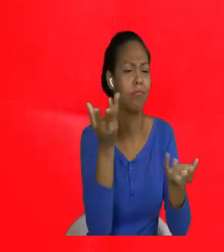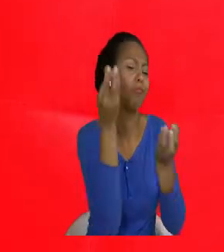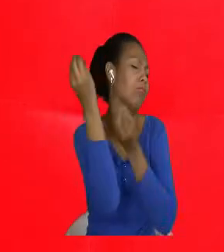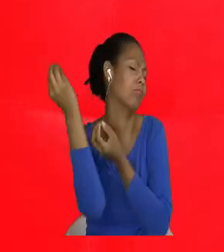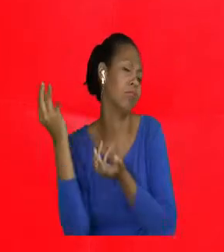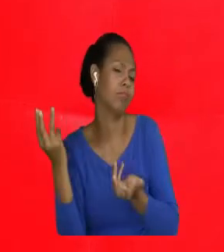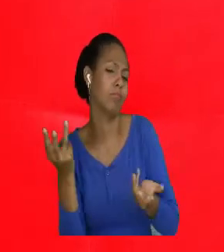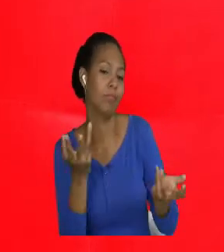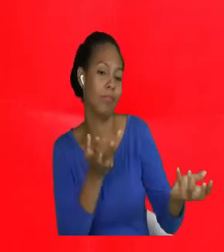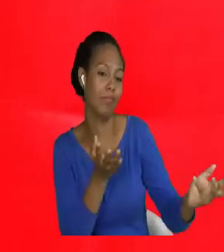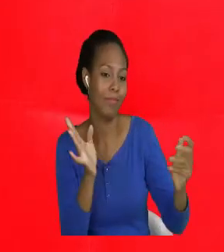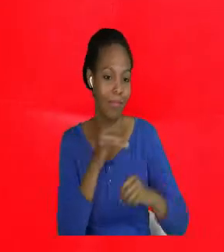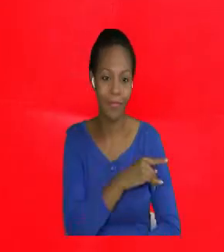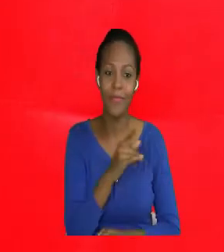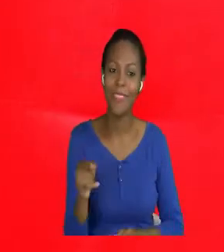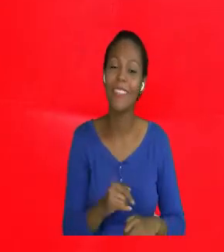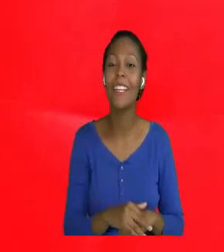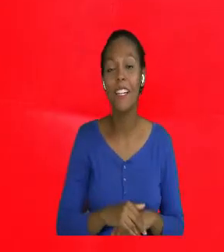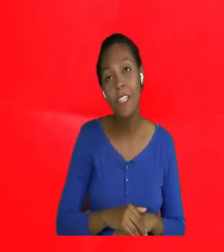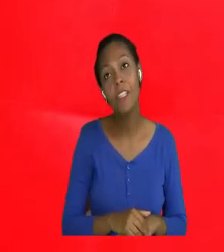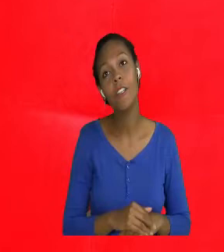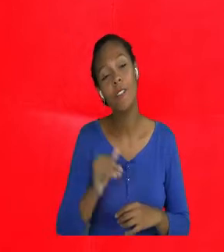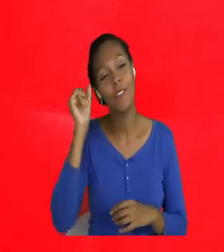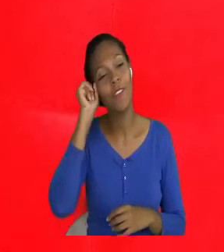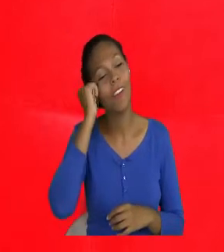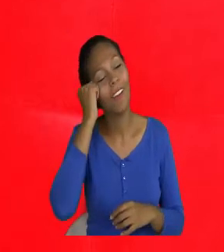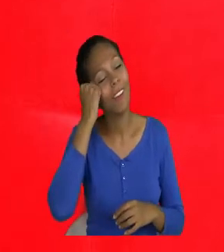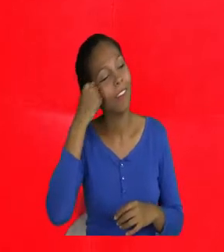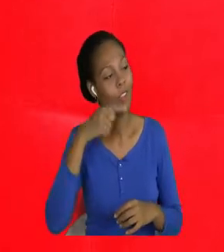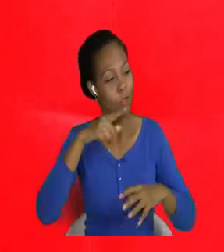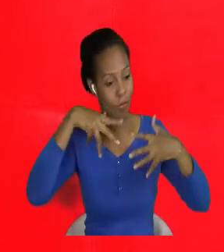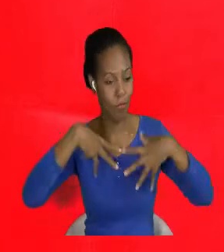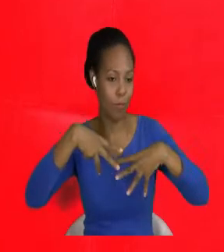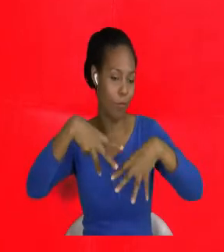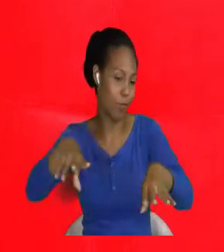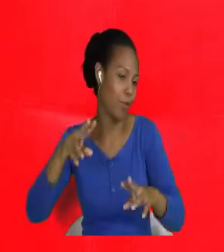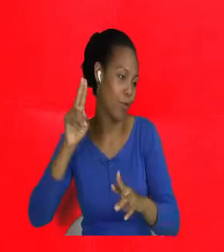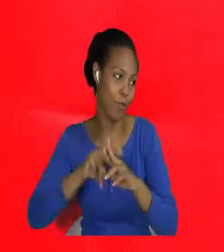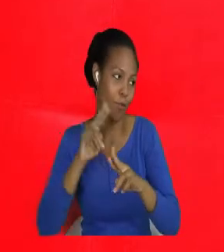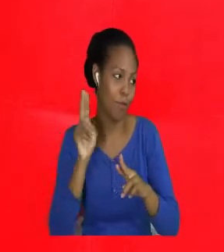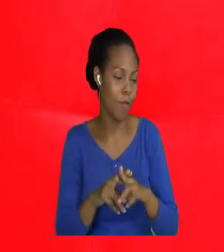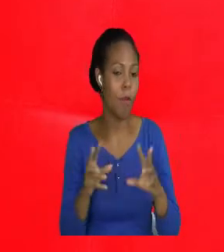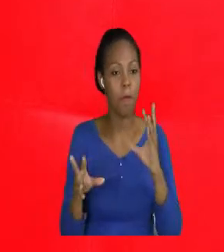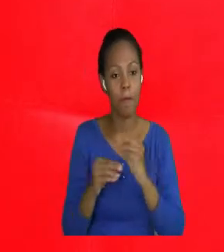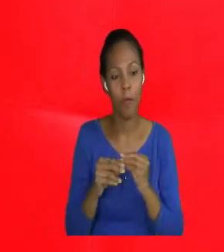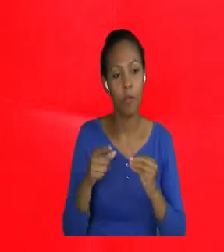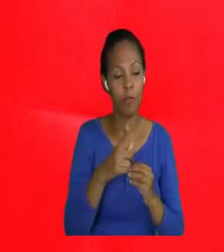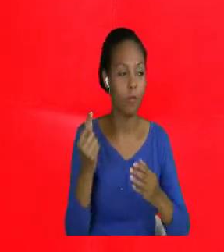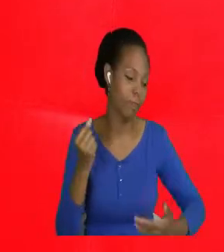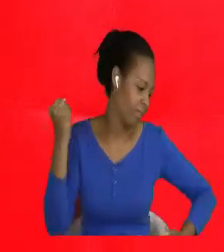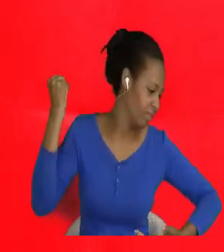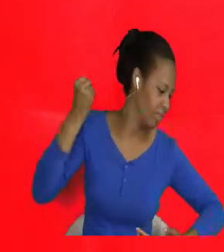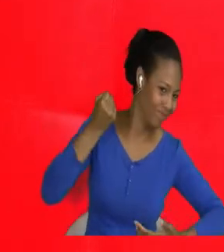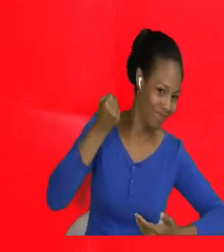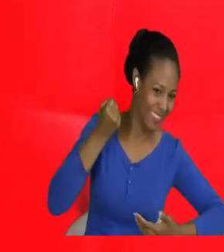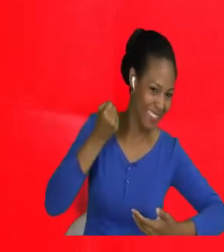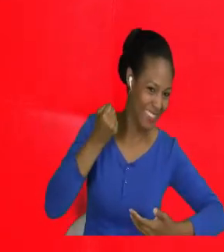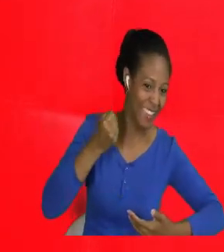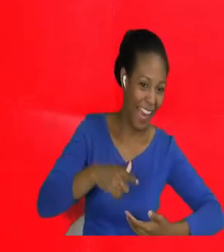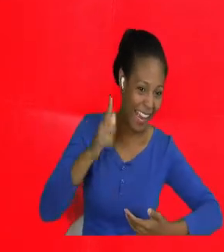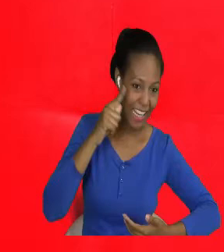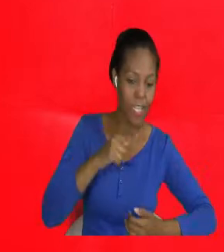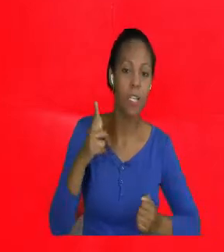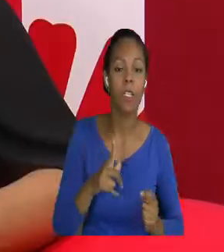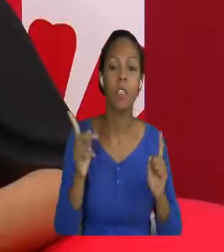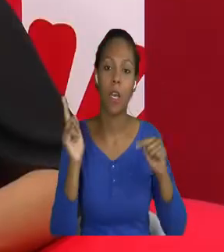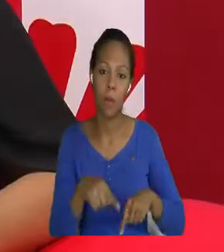de la tarde, pues el tradicional desfile. Y a las 6 de la tarde en la plazoleta Cacique Pipatón empieza el Festival Nacional de